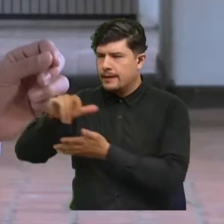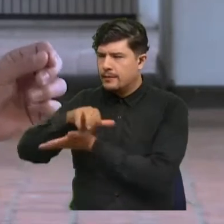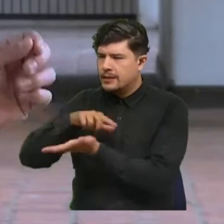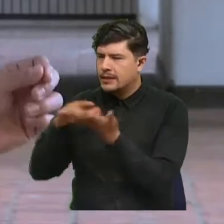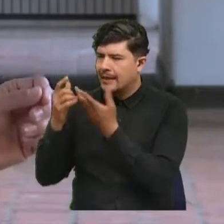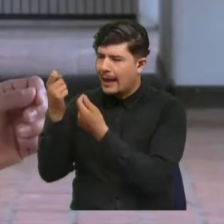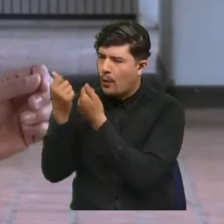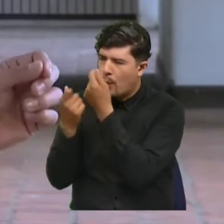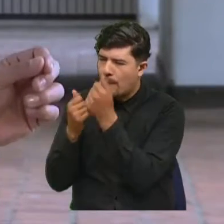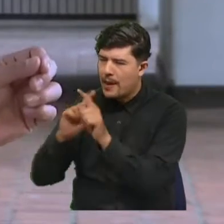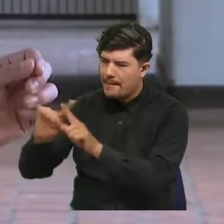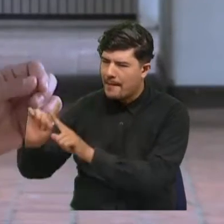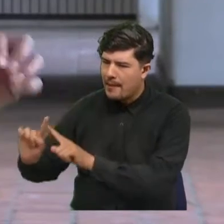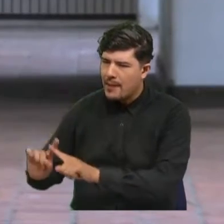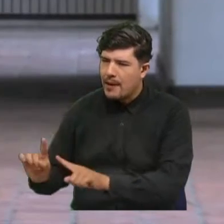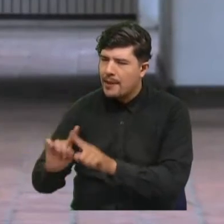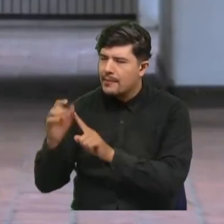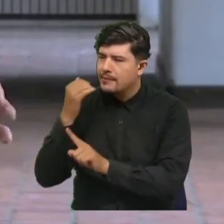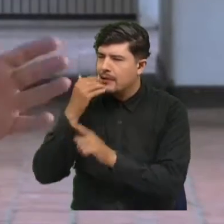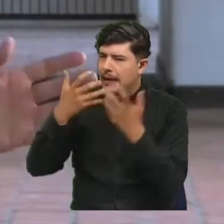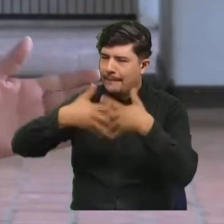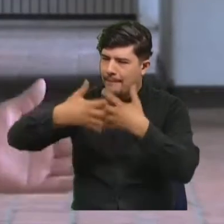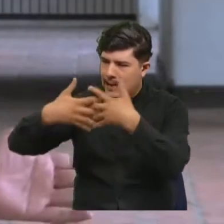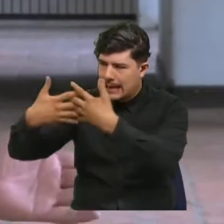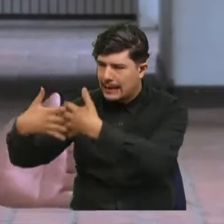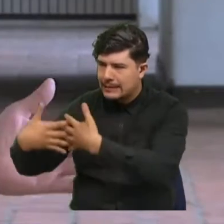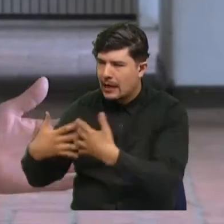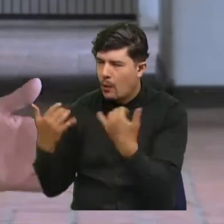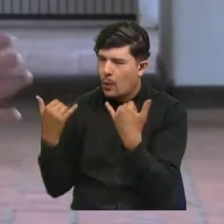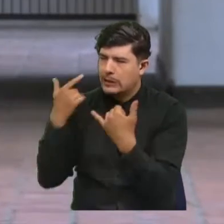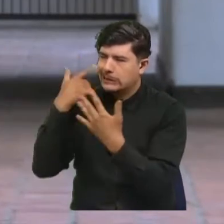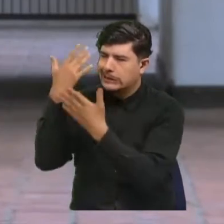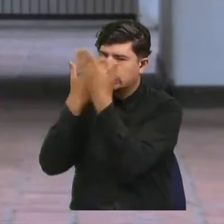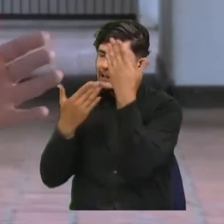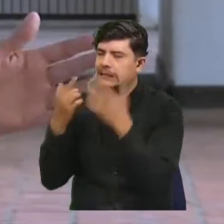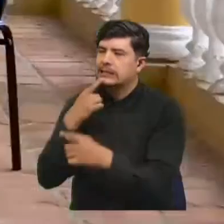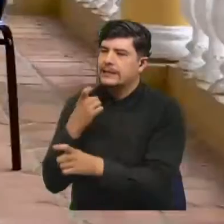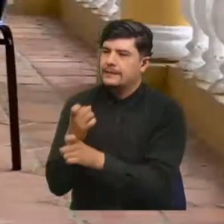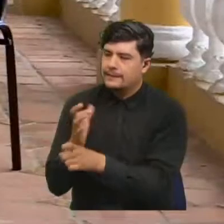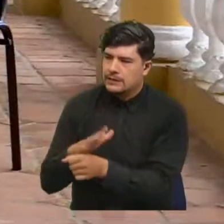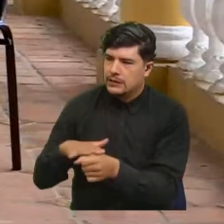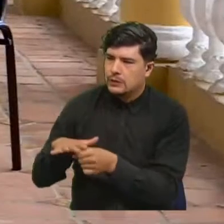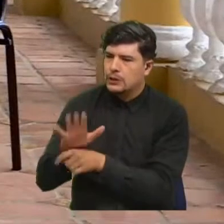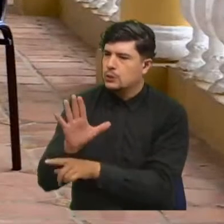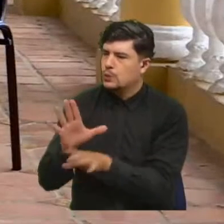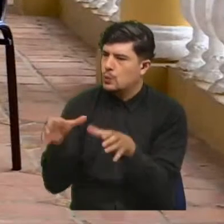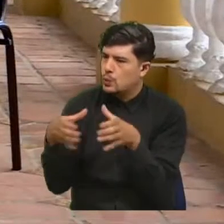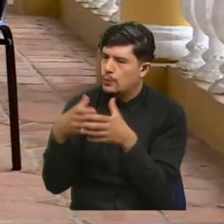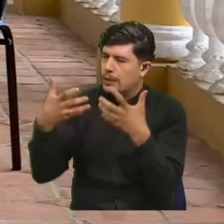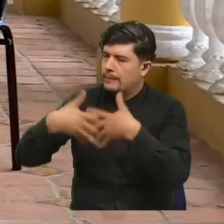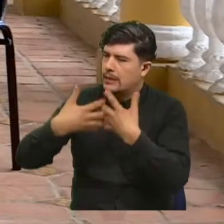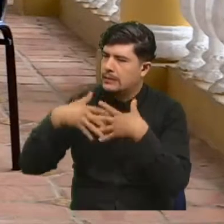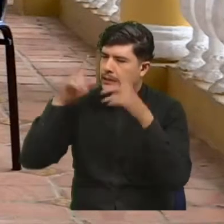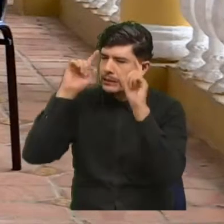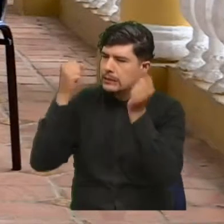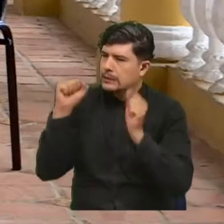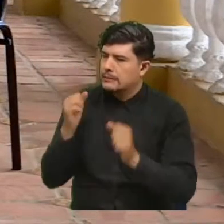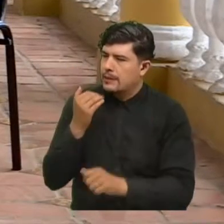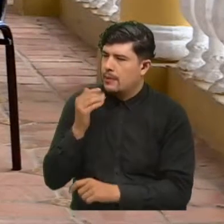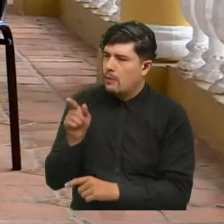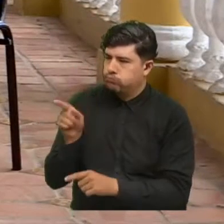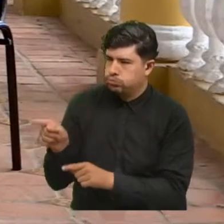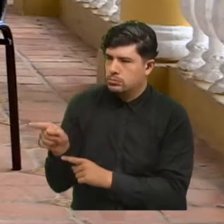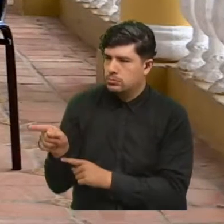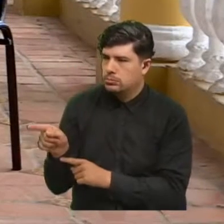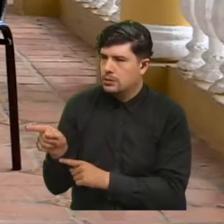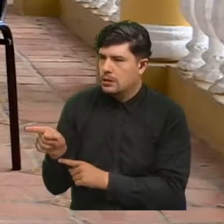análisis por ejemplo que hemos hablado con los empresarios a hoy es muy preocupante para ellos por ejemplo los que tienen empresas en cali estamos hablando en especial de